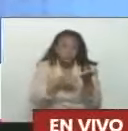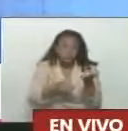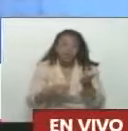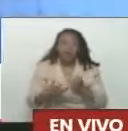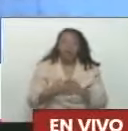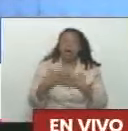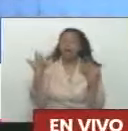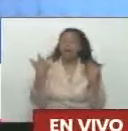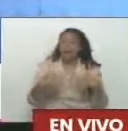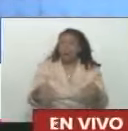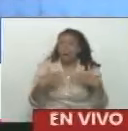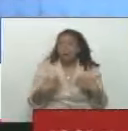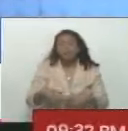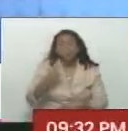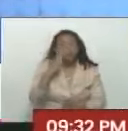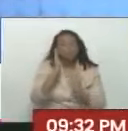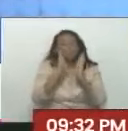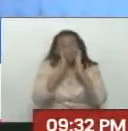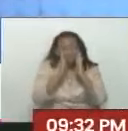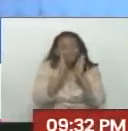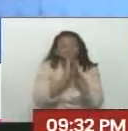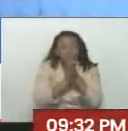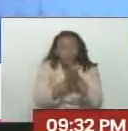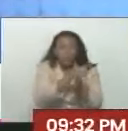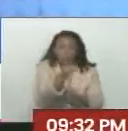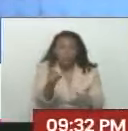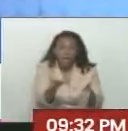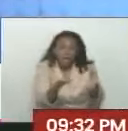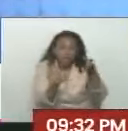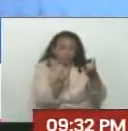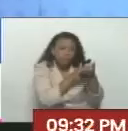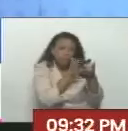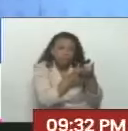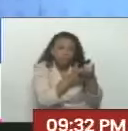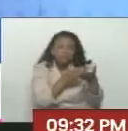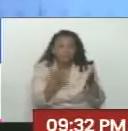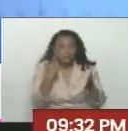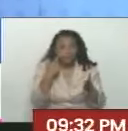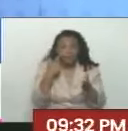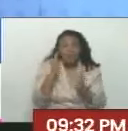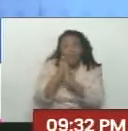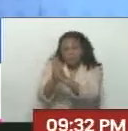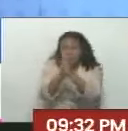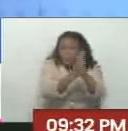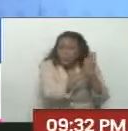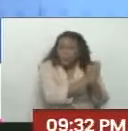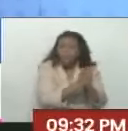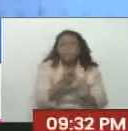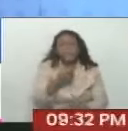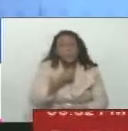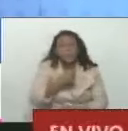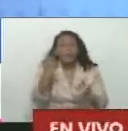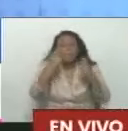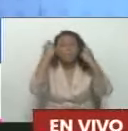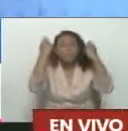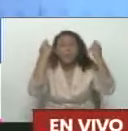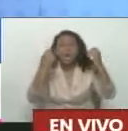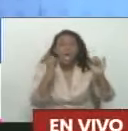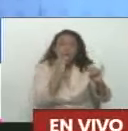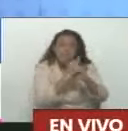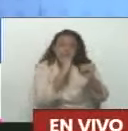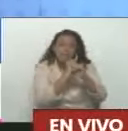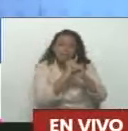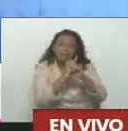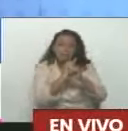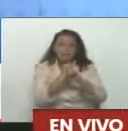enseñó. Yo lo recomiendo, si Luis Brito García lo permitiera, Ñañez, me gustaría publicarlo en todas mis redes